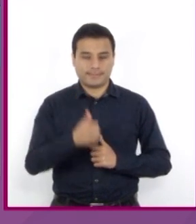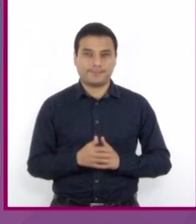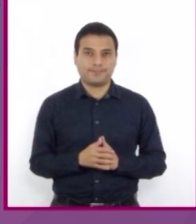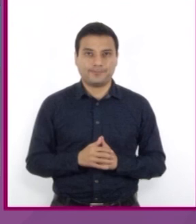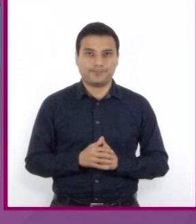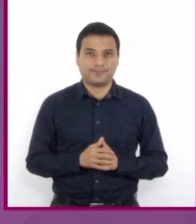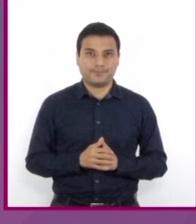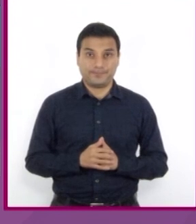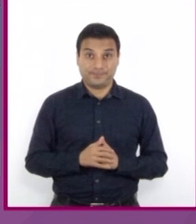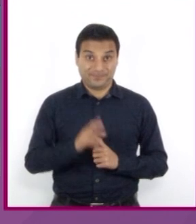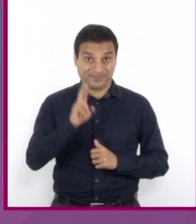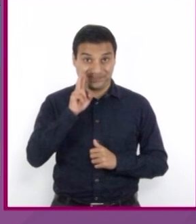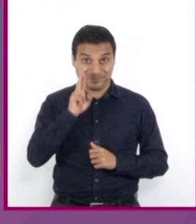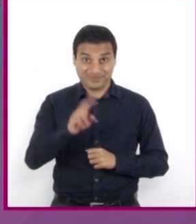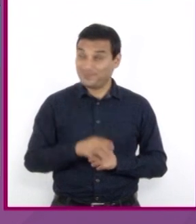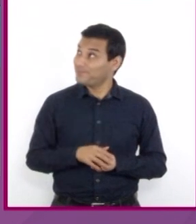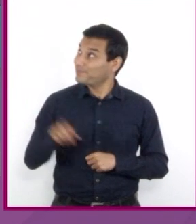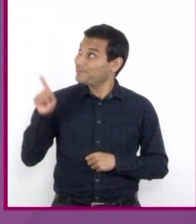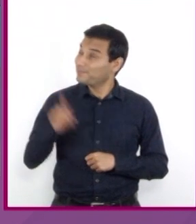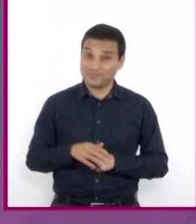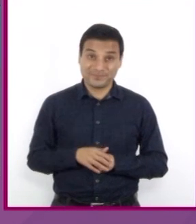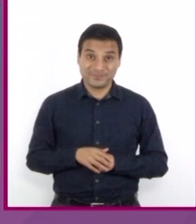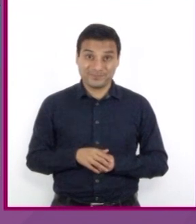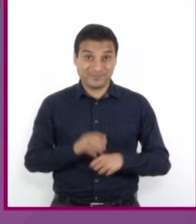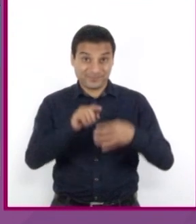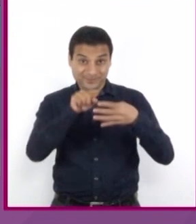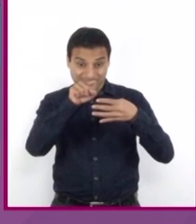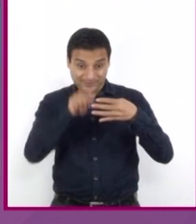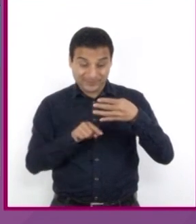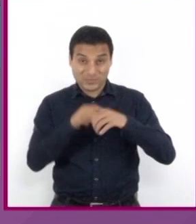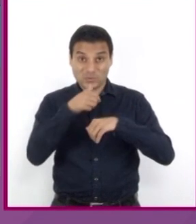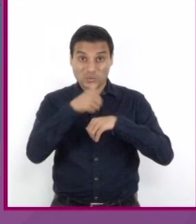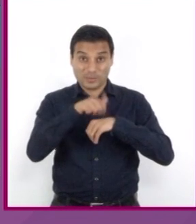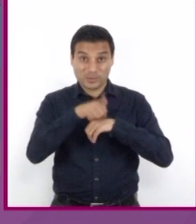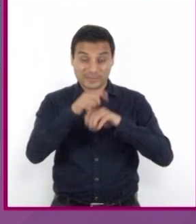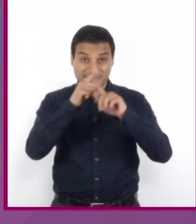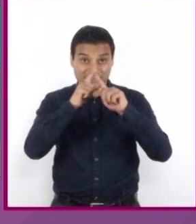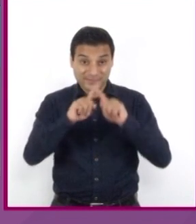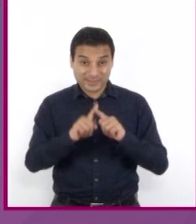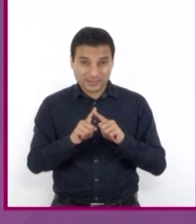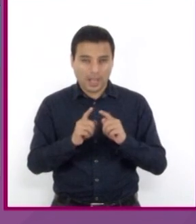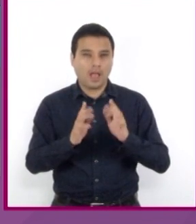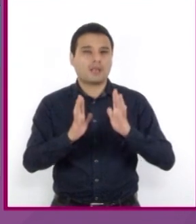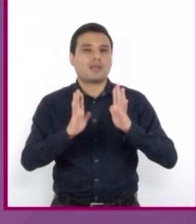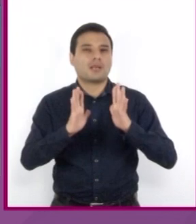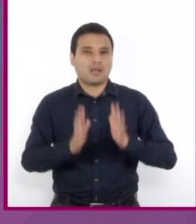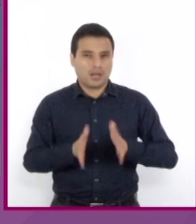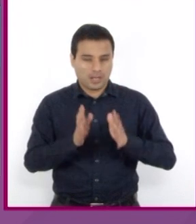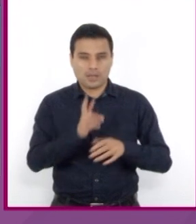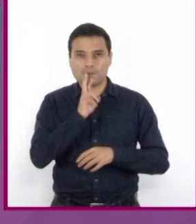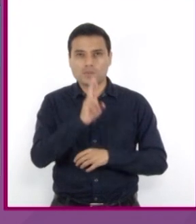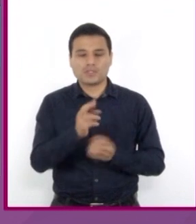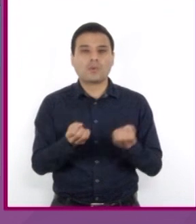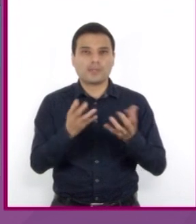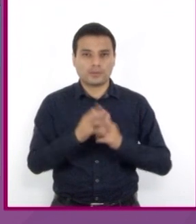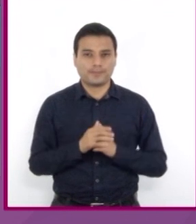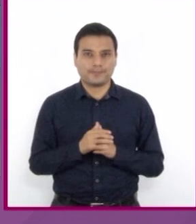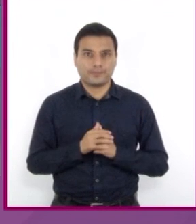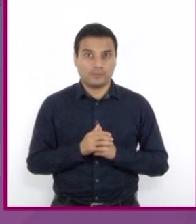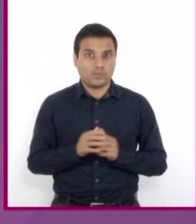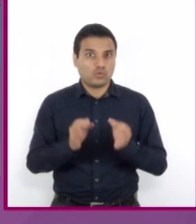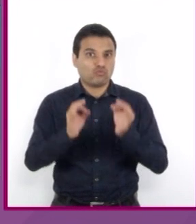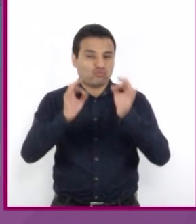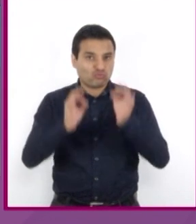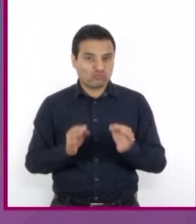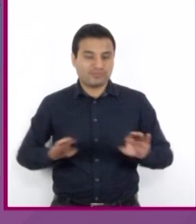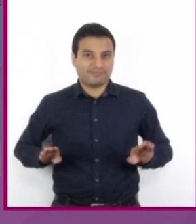56. Al sustituir los primeros términos en la regla, podemos observar que los resultados sí corresponden a